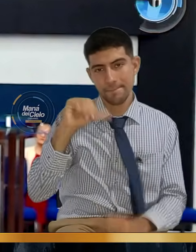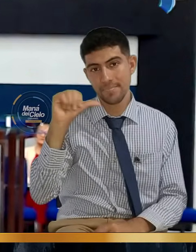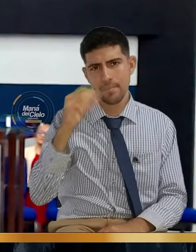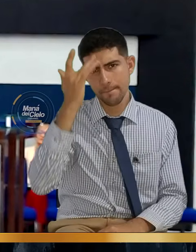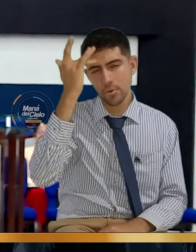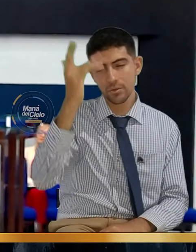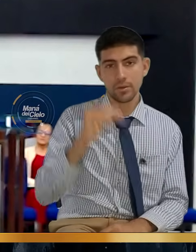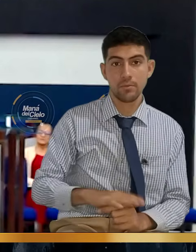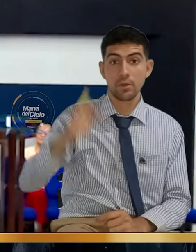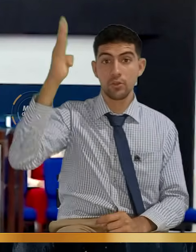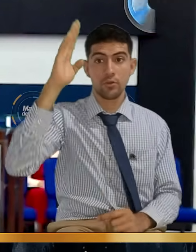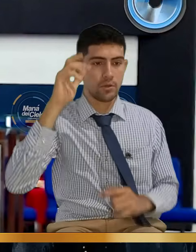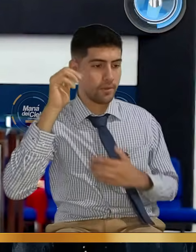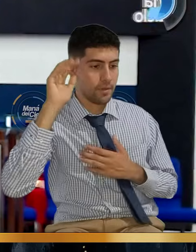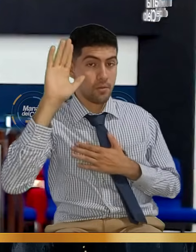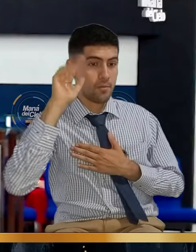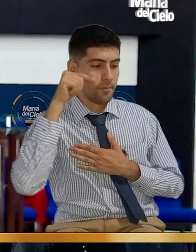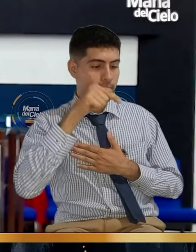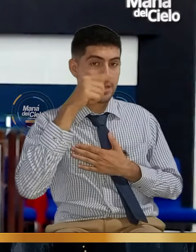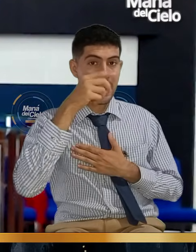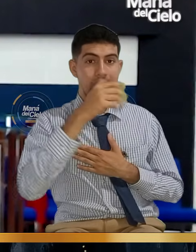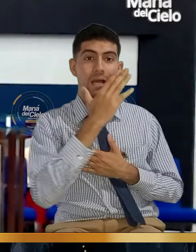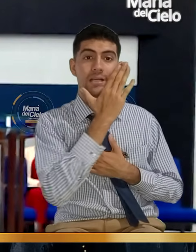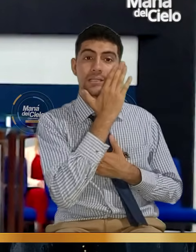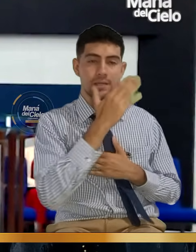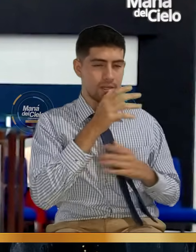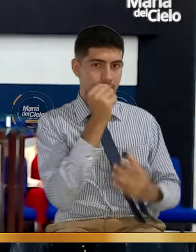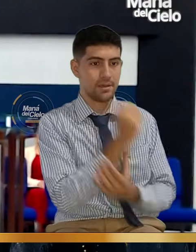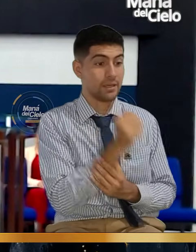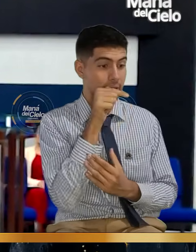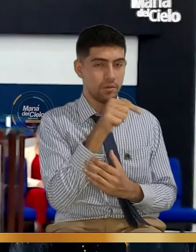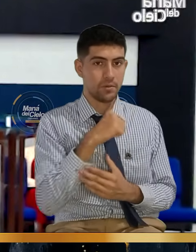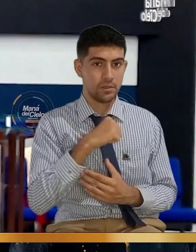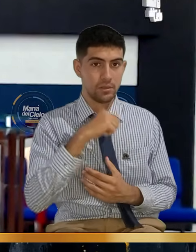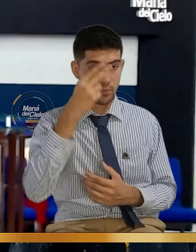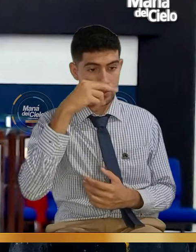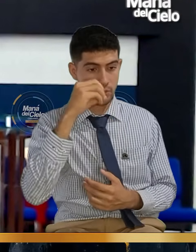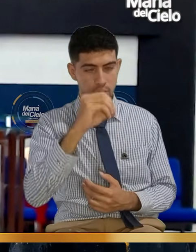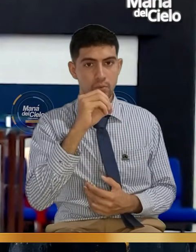nació un niño de Abraham en la unión de Agar, se llamó Ismael.